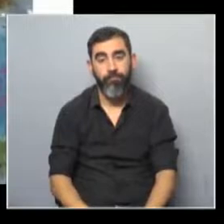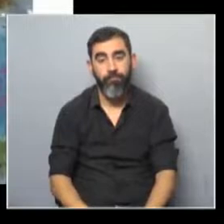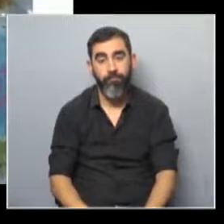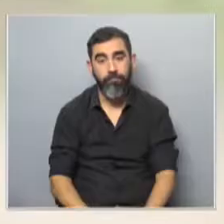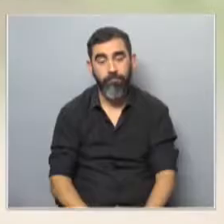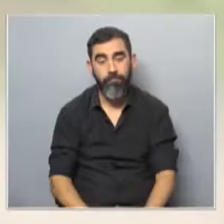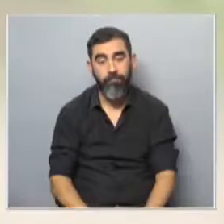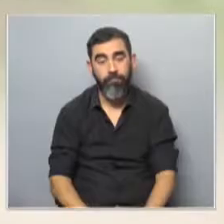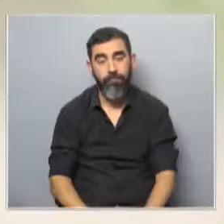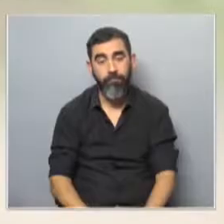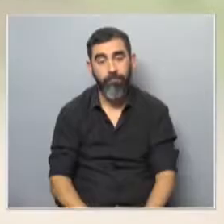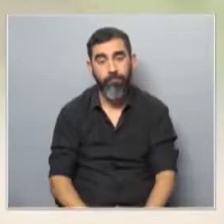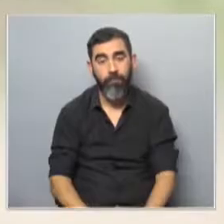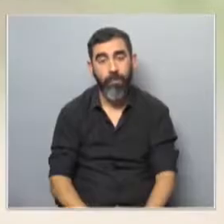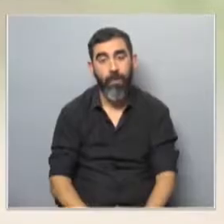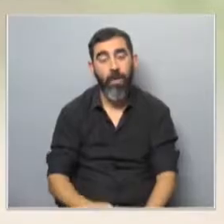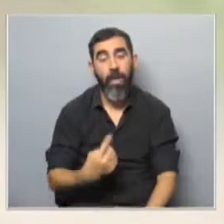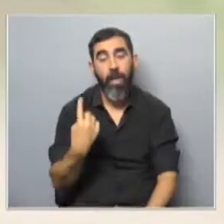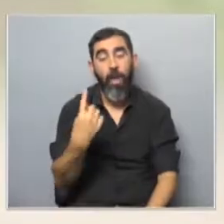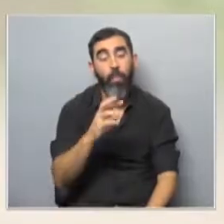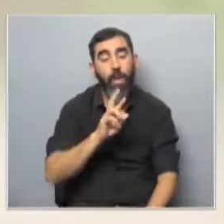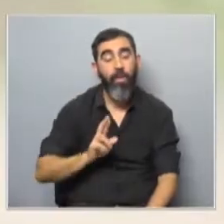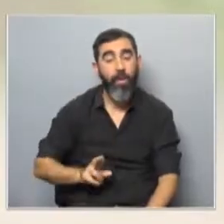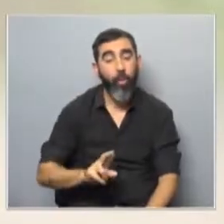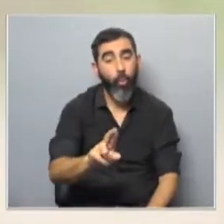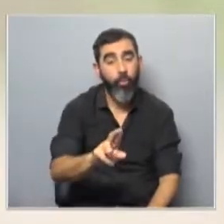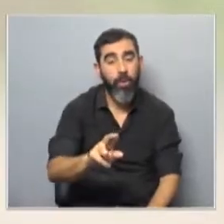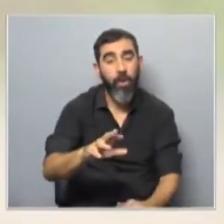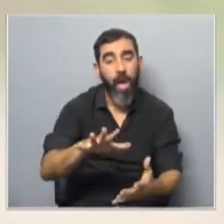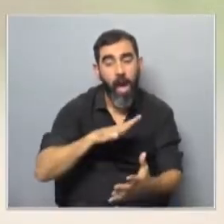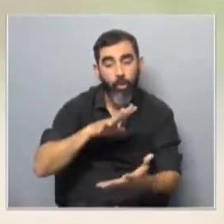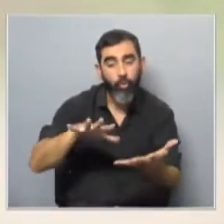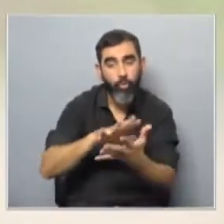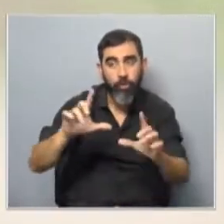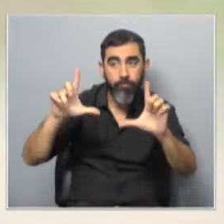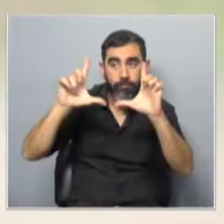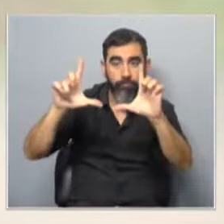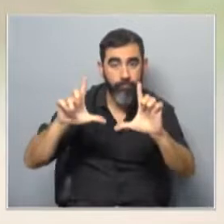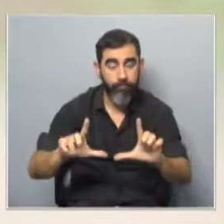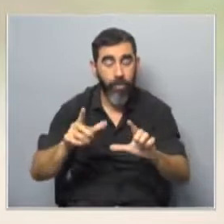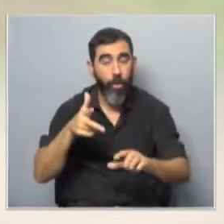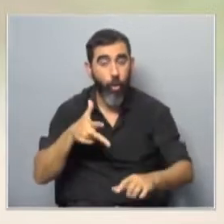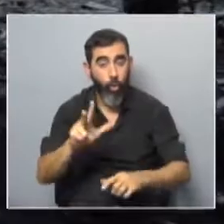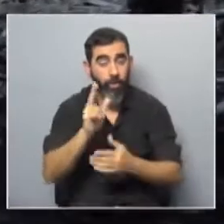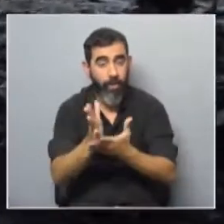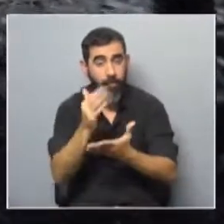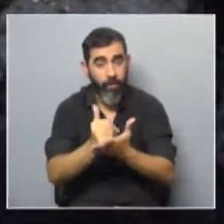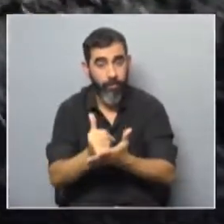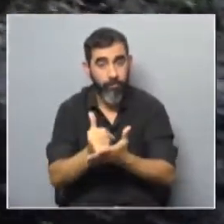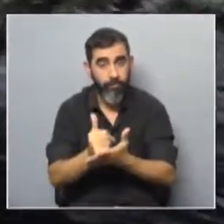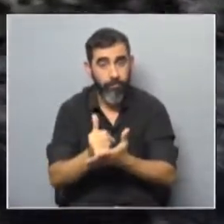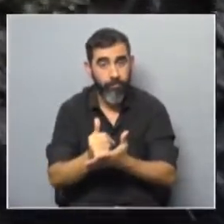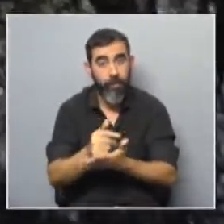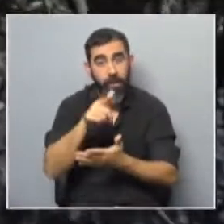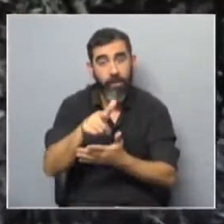Ahí lo que hacemos nosotros es, en cada carretera, principalmente destinamos las zonas donde está la señalización, en el departamento de Rocha. Ahí lo que